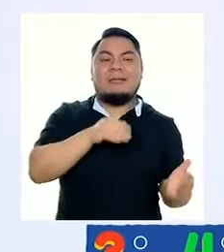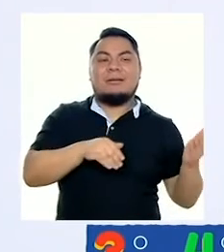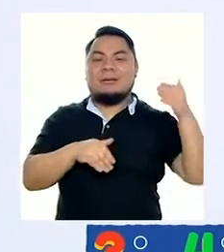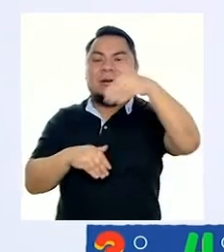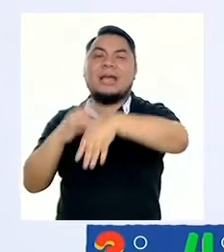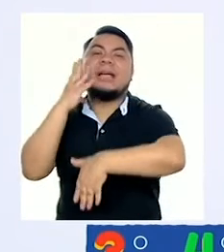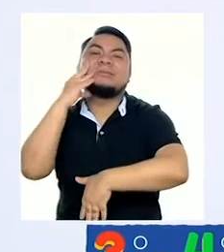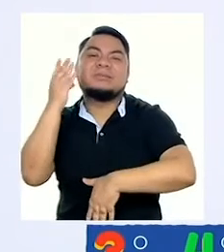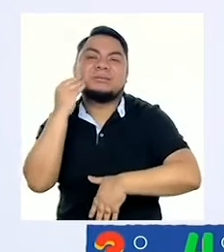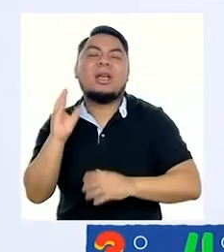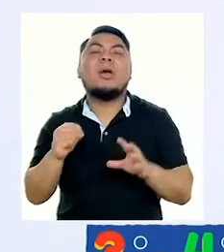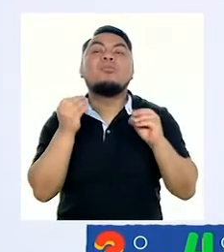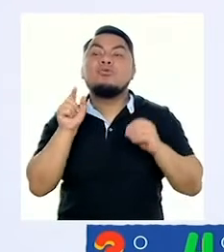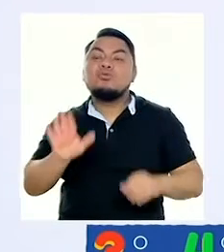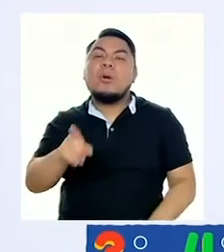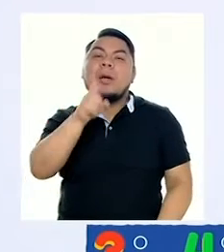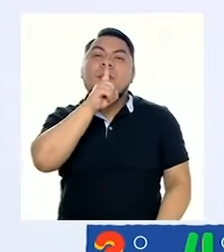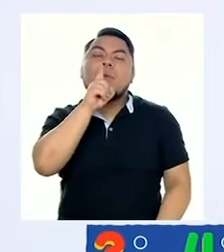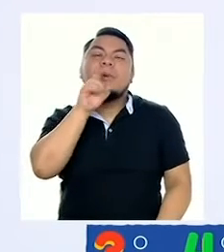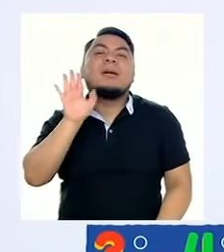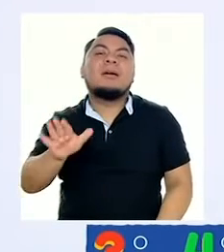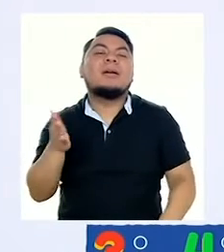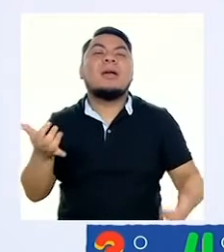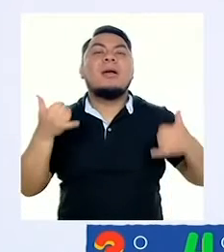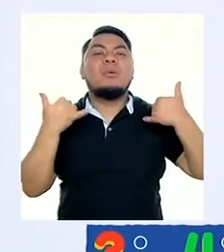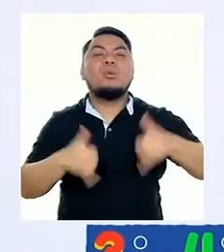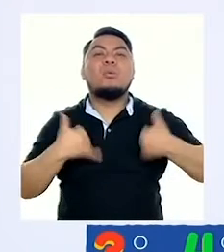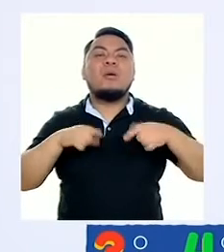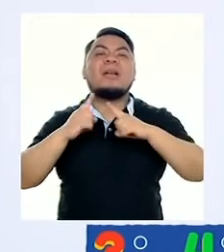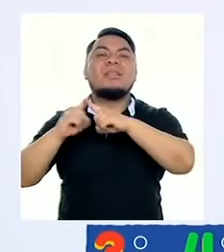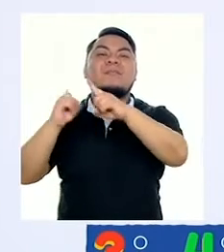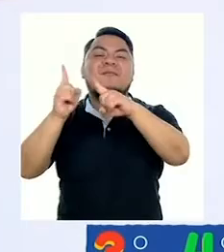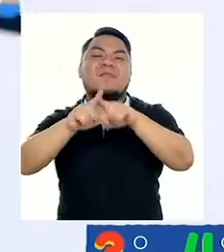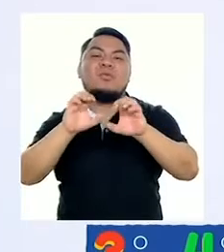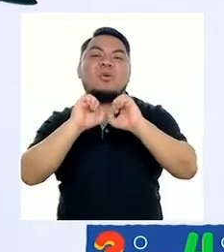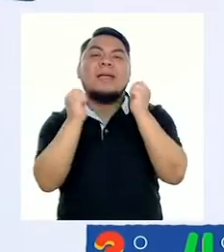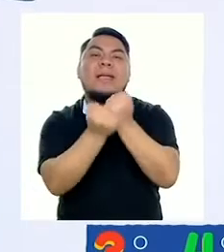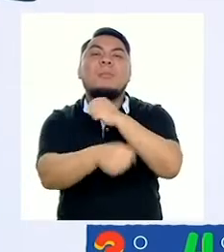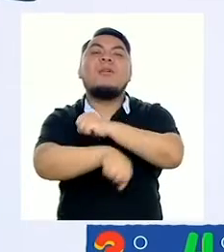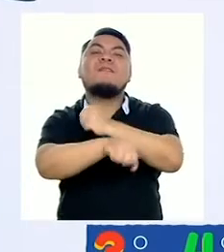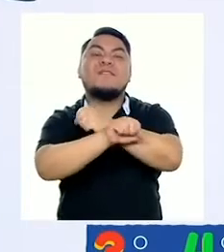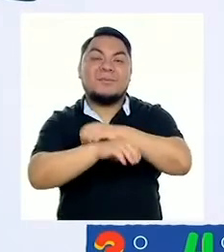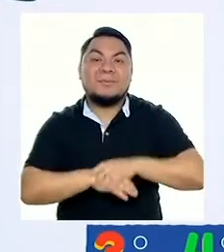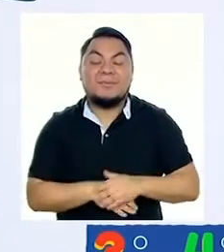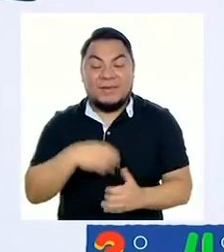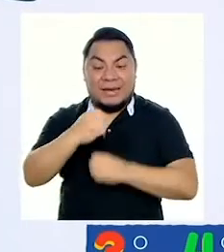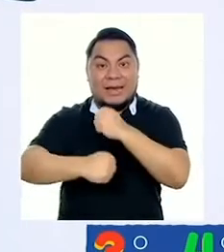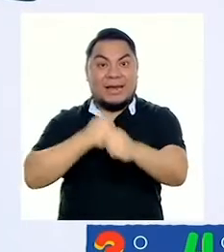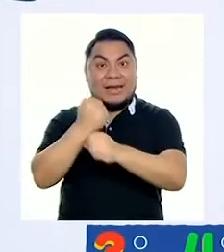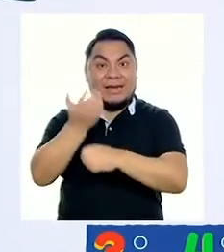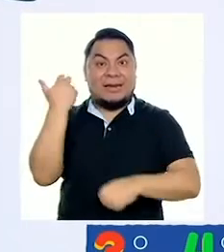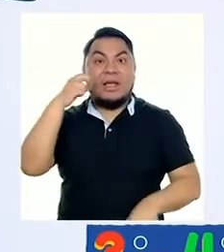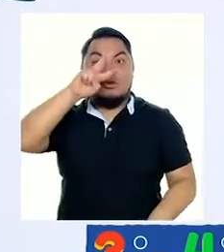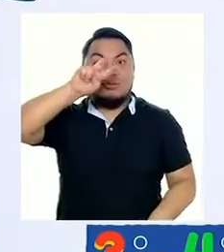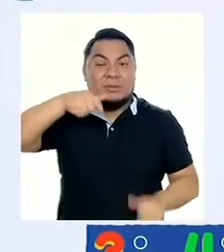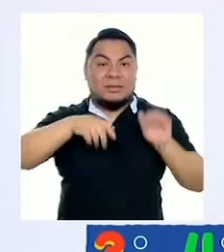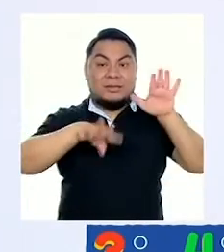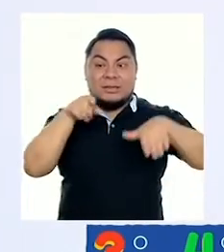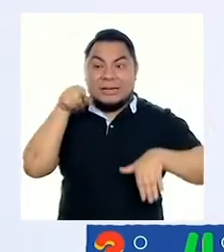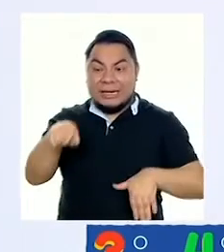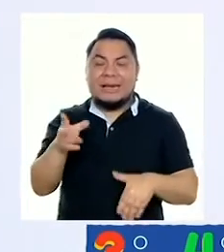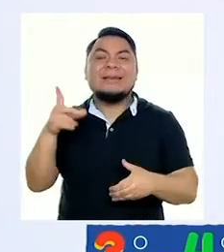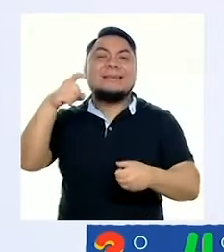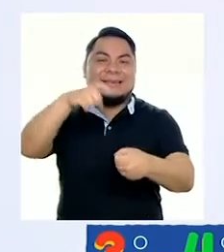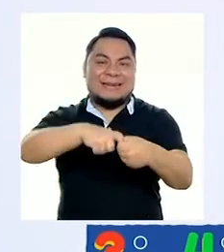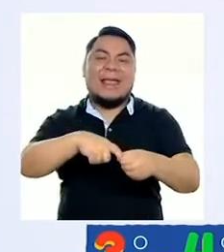Chiclayo, puesto que su papá jugaba en diferentes equipos de fútbol. En el año 2019, él ingresó a la